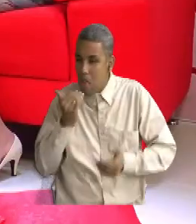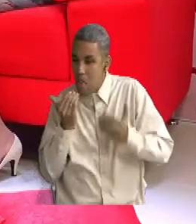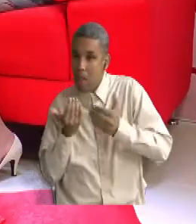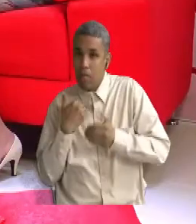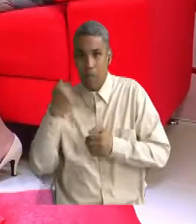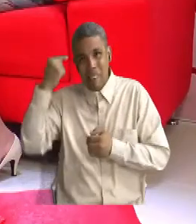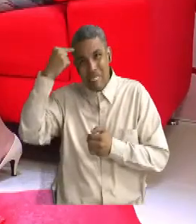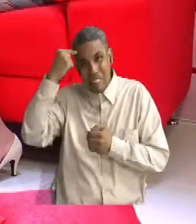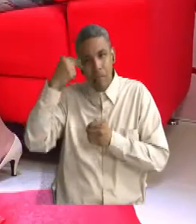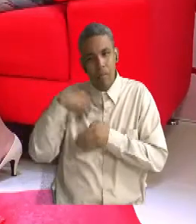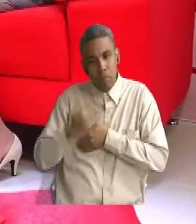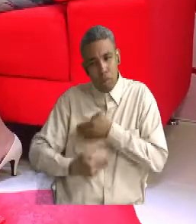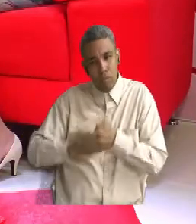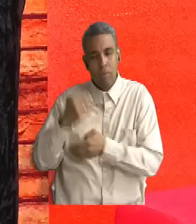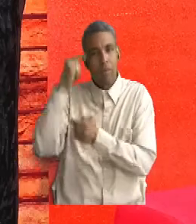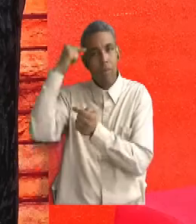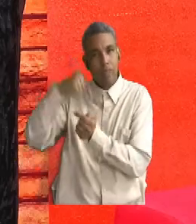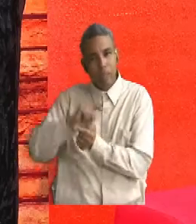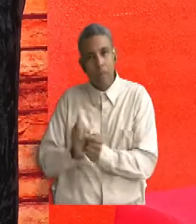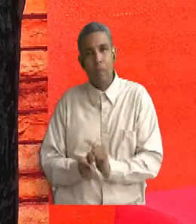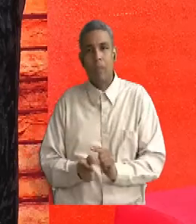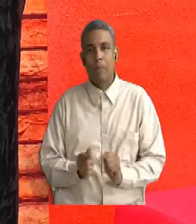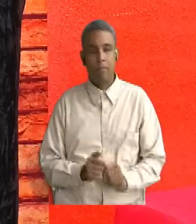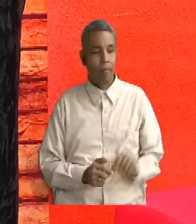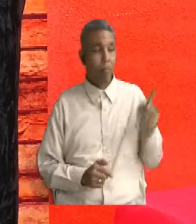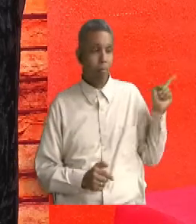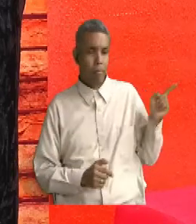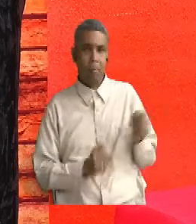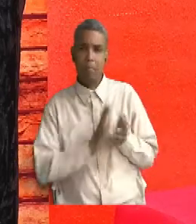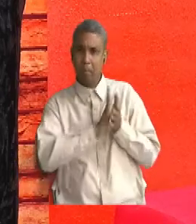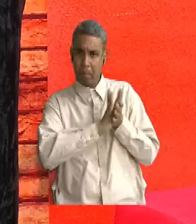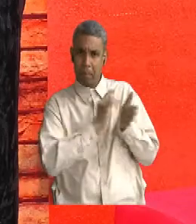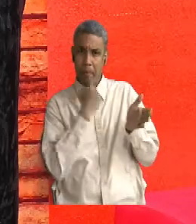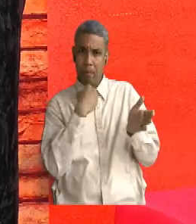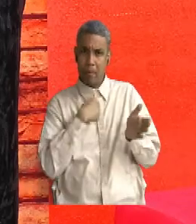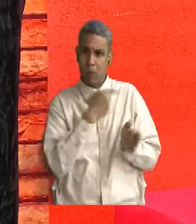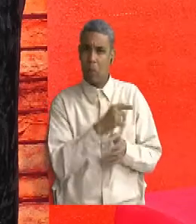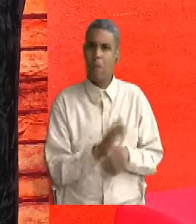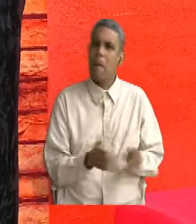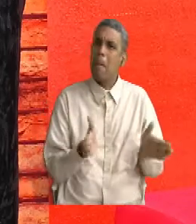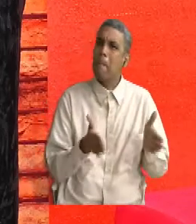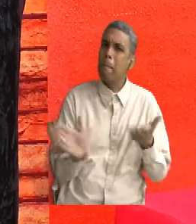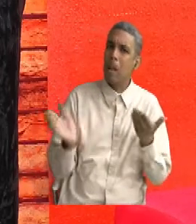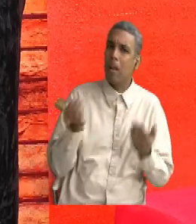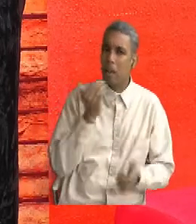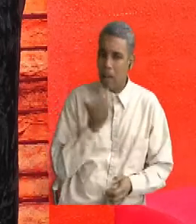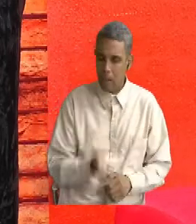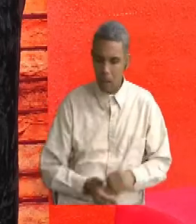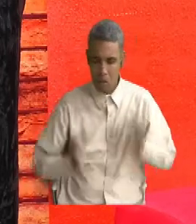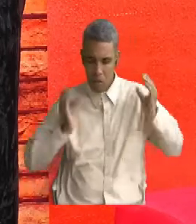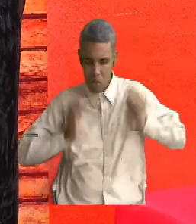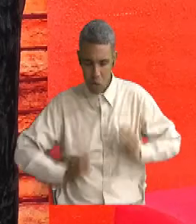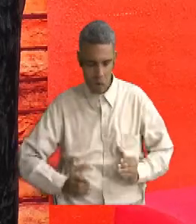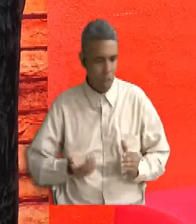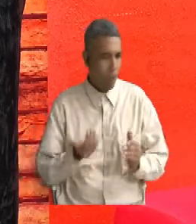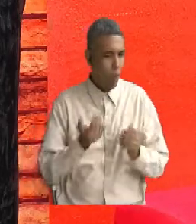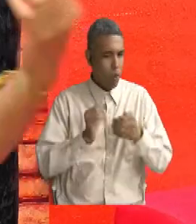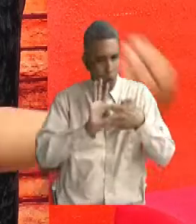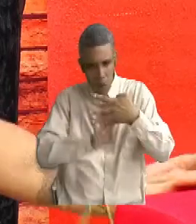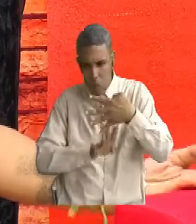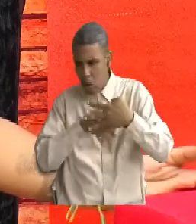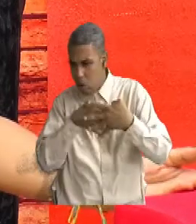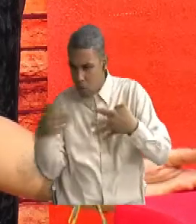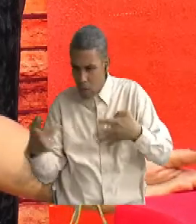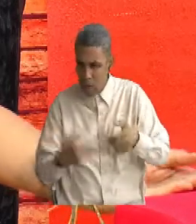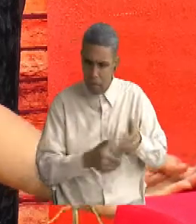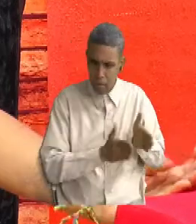pues ofrecen una alimentación, un plan de alimentación saludable que nos ayuda no solamente con vernos bien, sino también en nuestra salud, allá